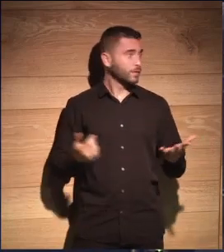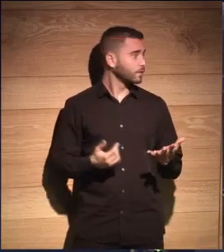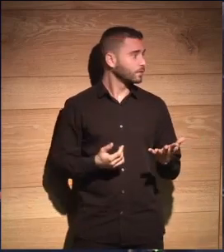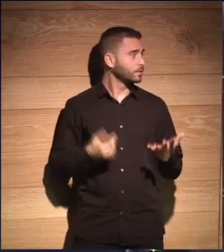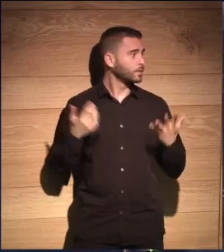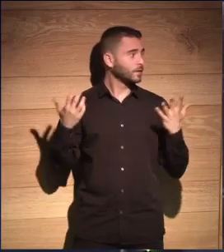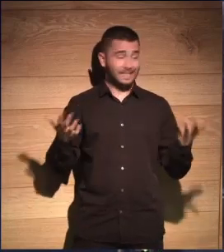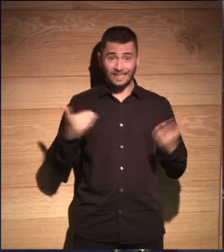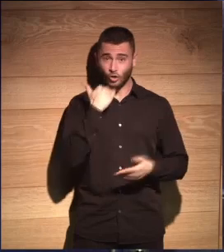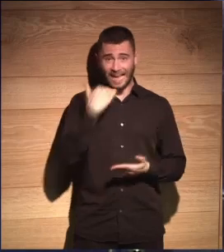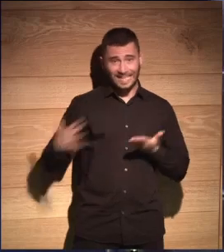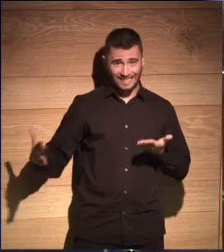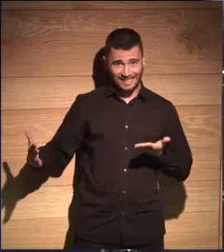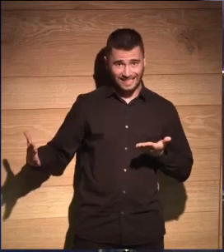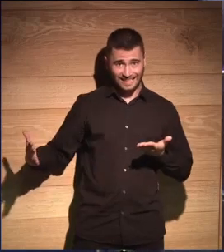Pero como casi todo...